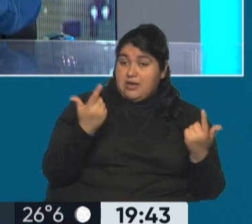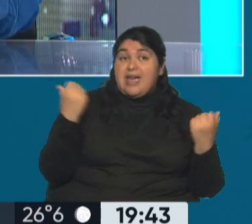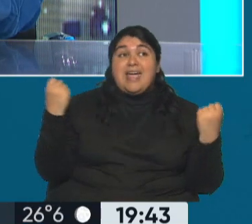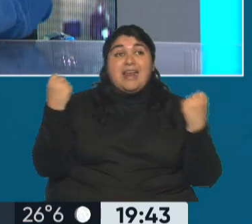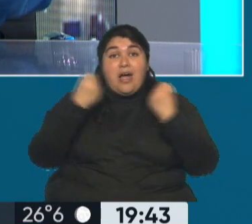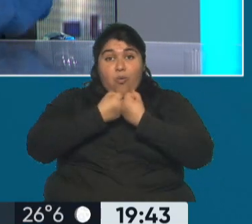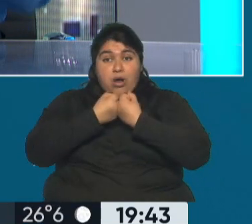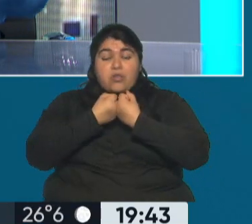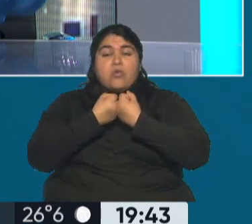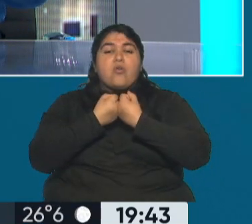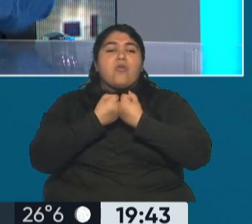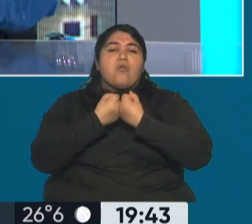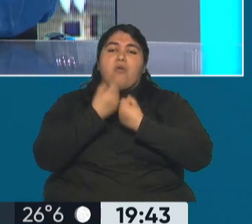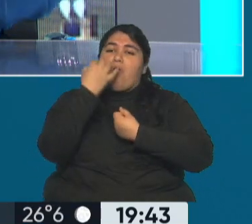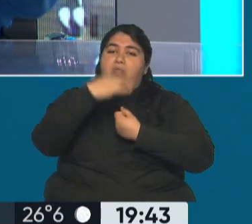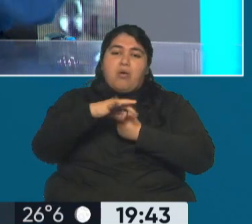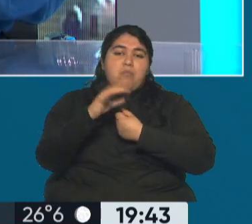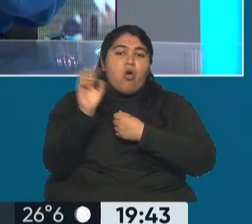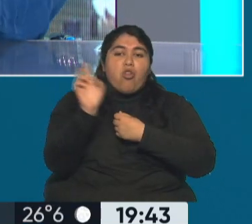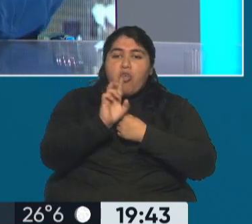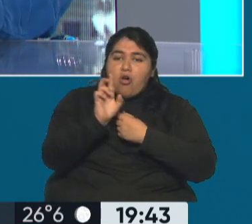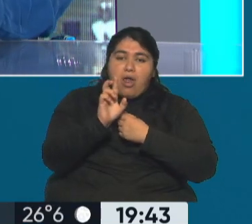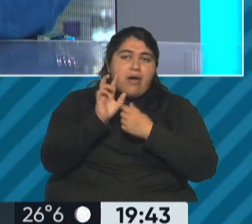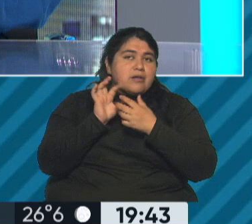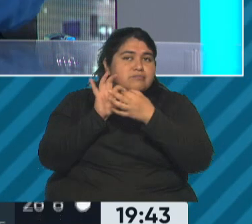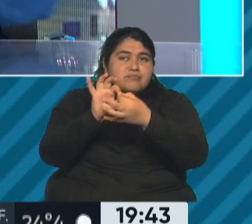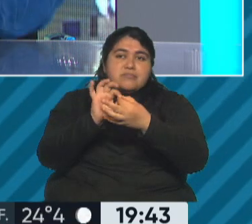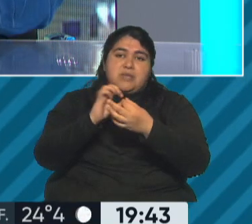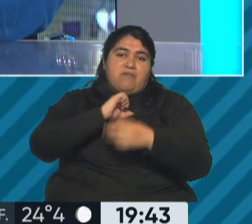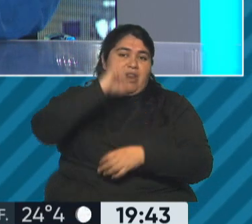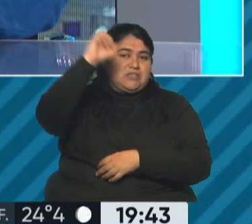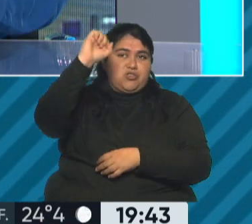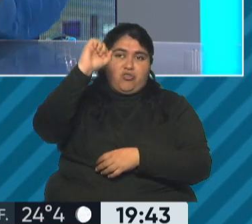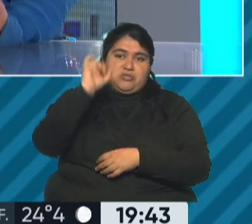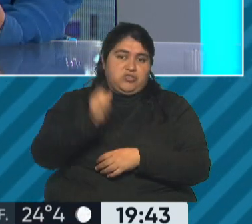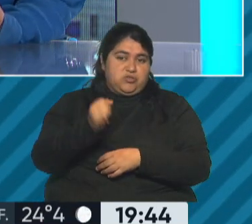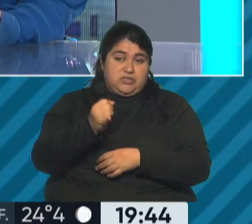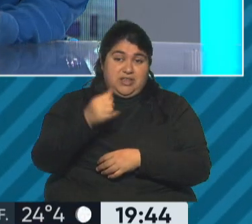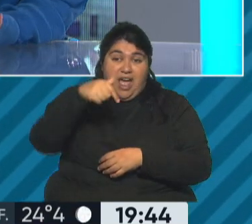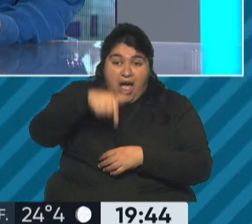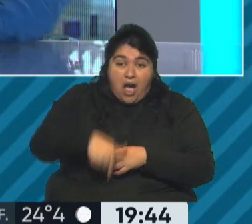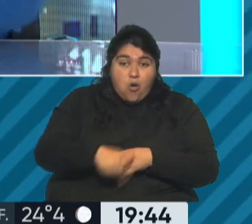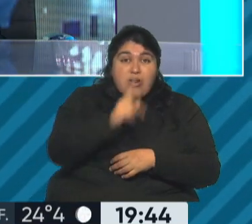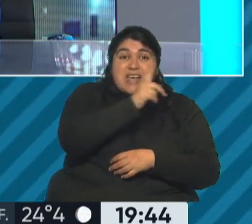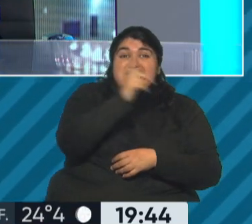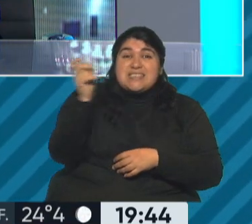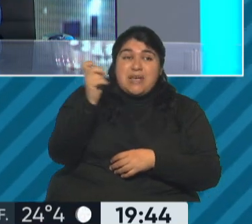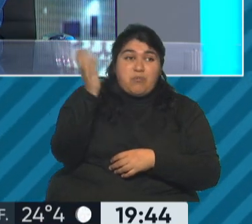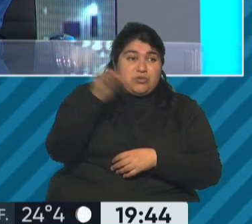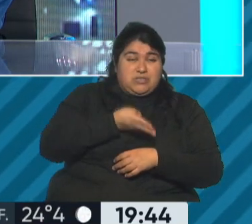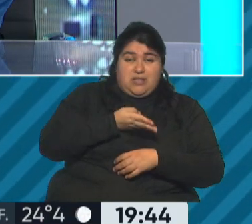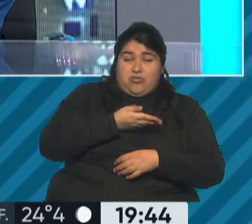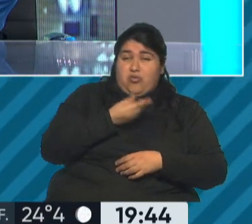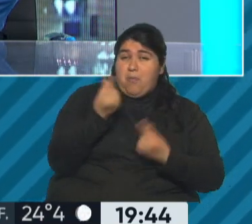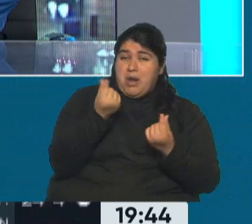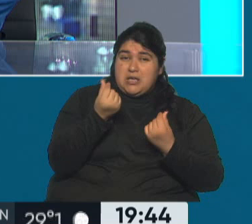establece que vos tenés que mover el dólar atrás de la inflación. Y es muy difícil con un ritmo de 100% de crecimiento de precios que vos muevas